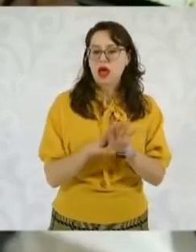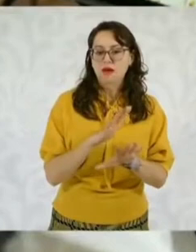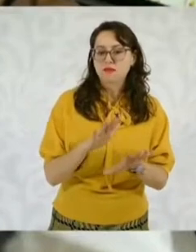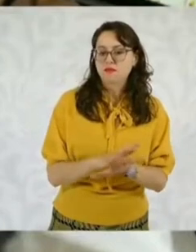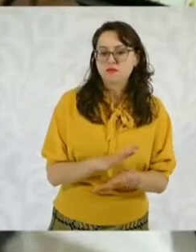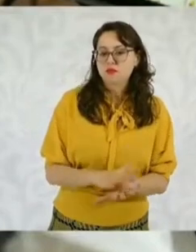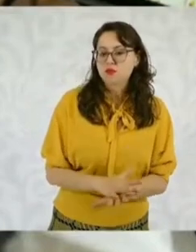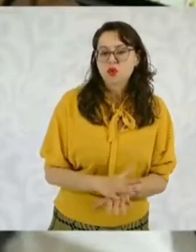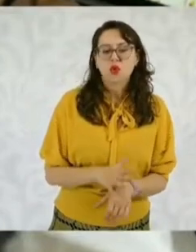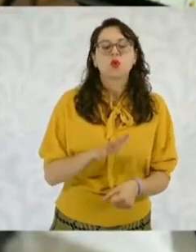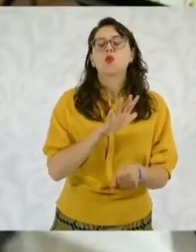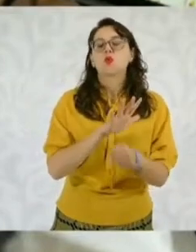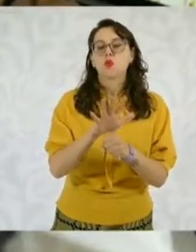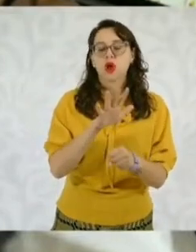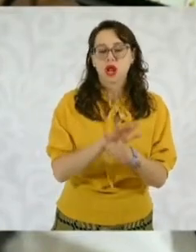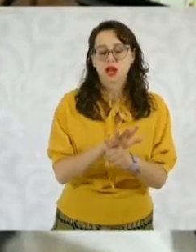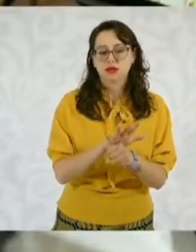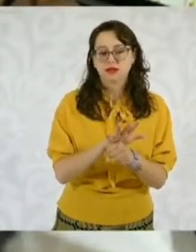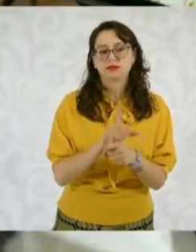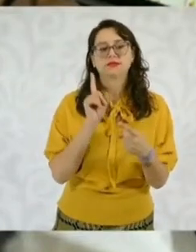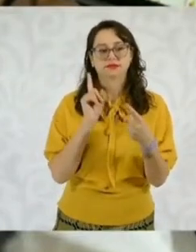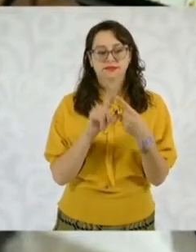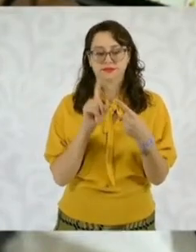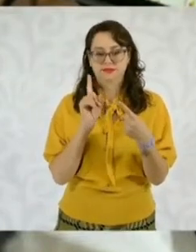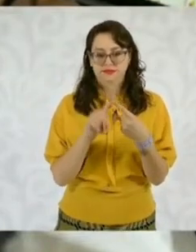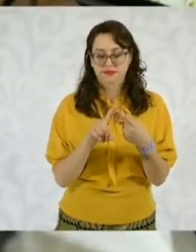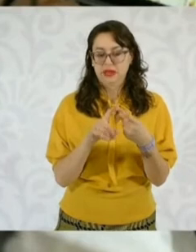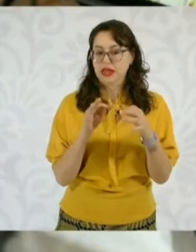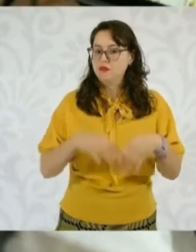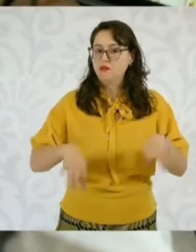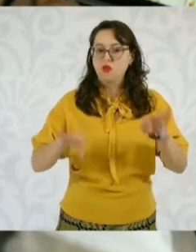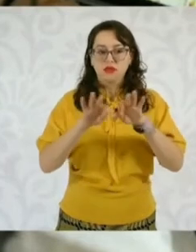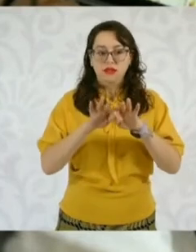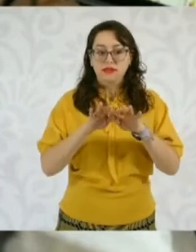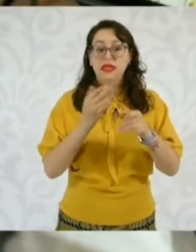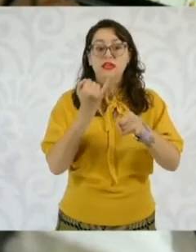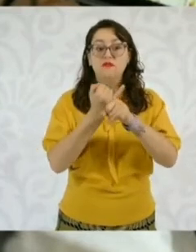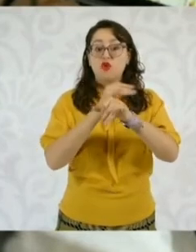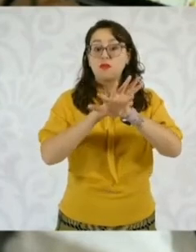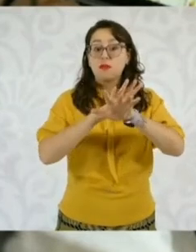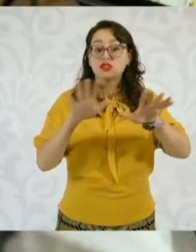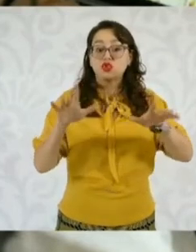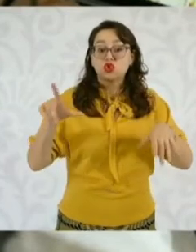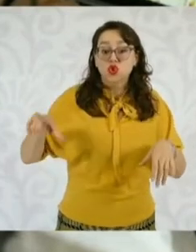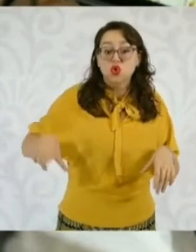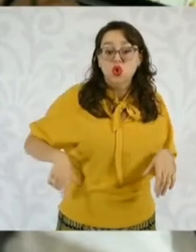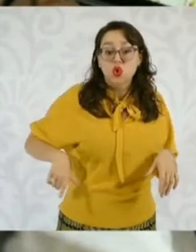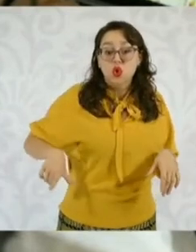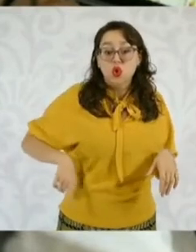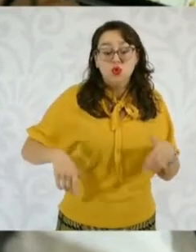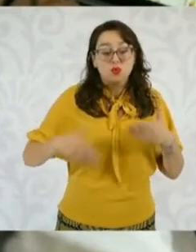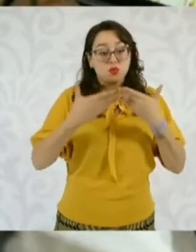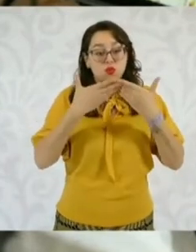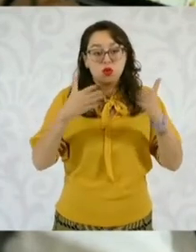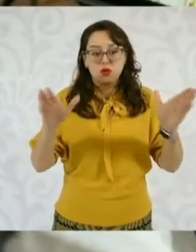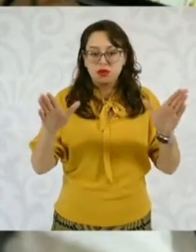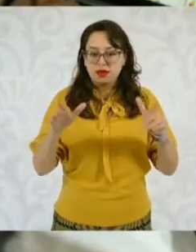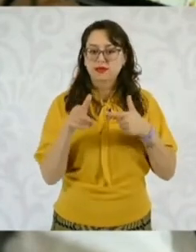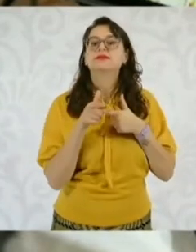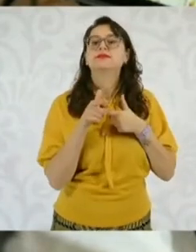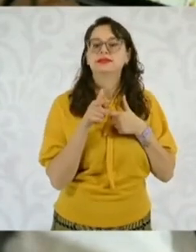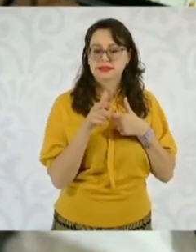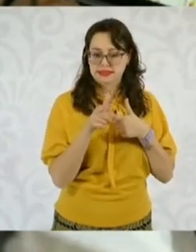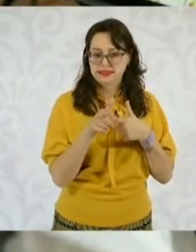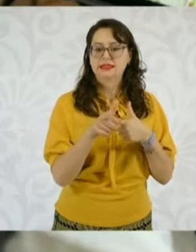más importante que se mantiene, que es el derecho al acceso a la información pública, en el caso de acceso a la información. La